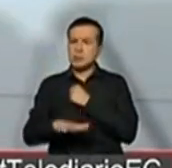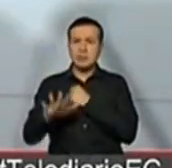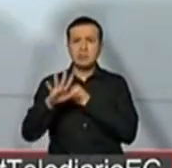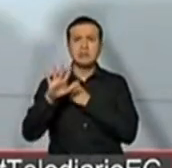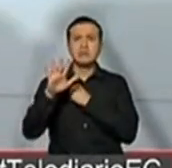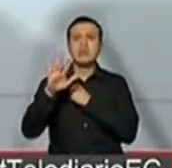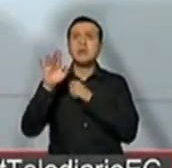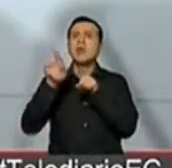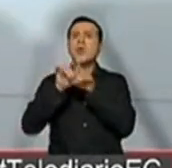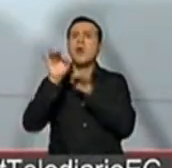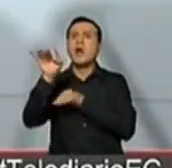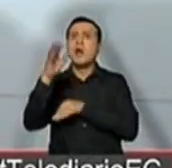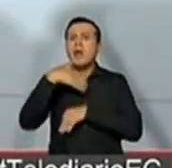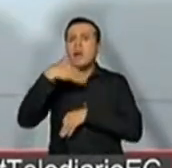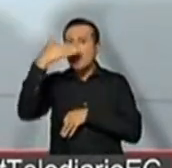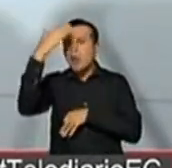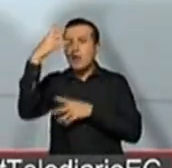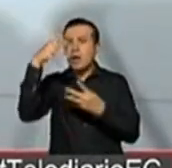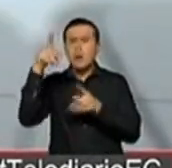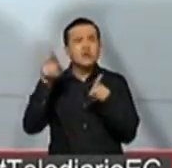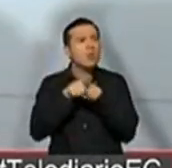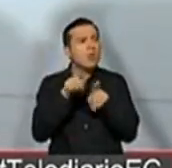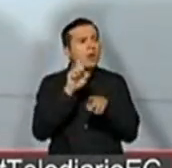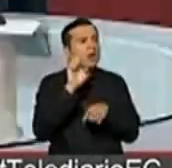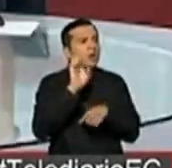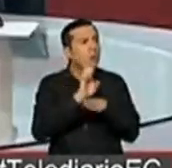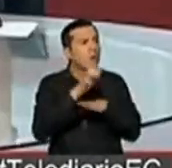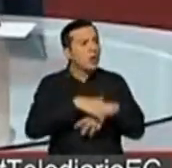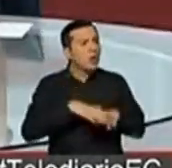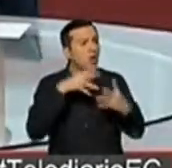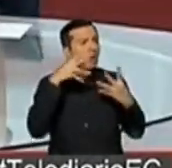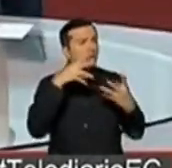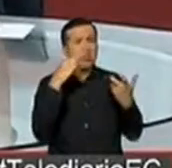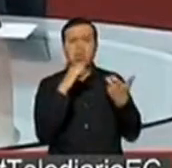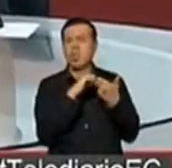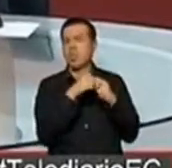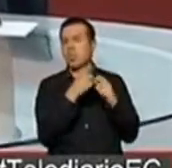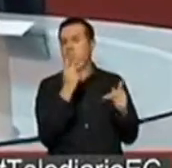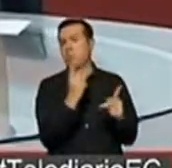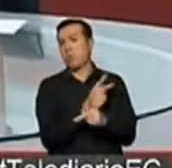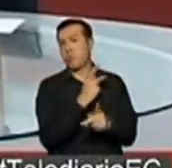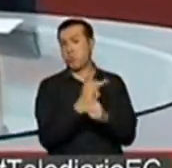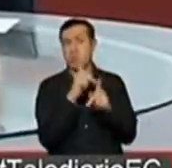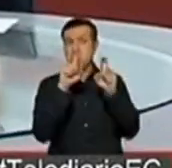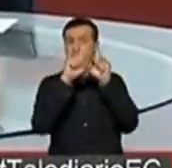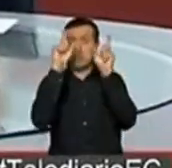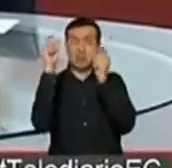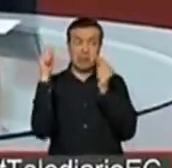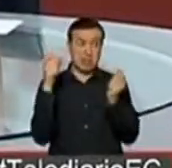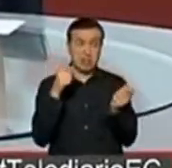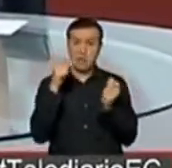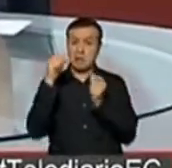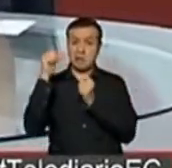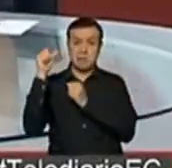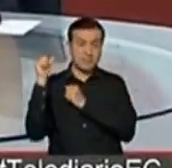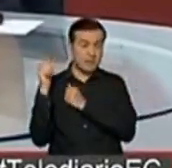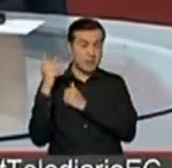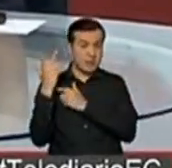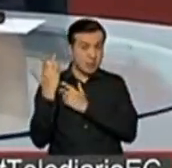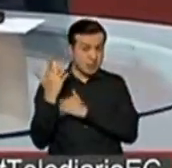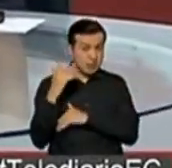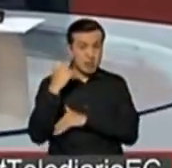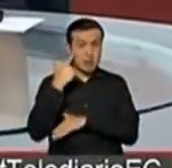realmente el daño al prestigio del país en materia petrolera es tremenda. La refinería ya